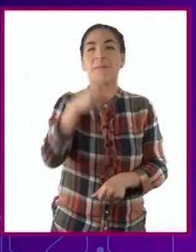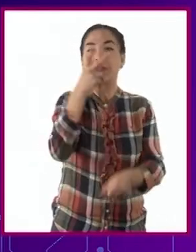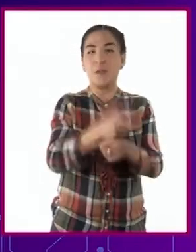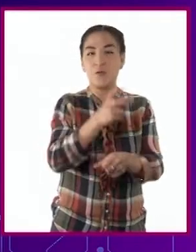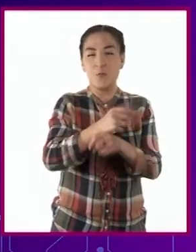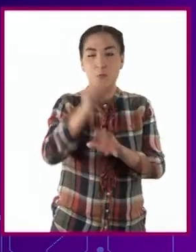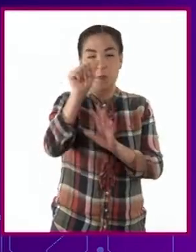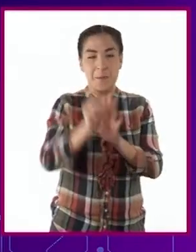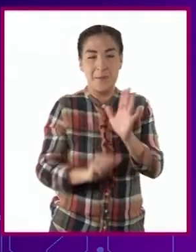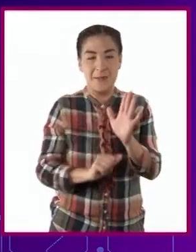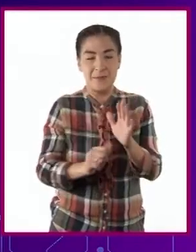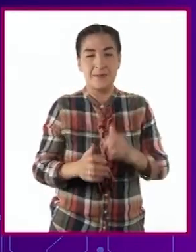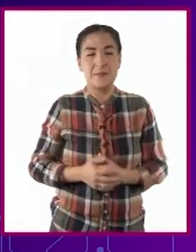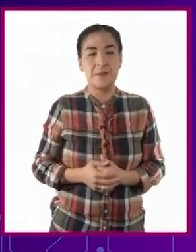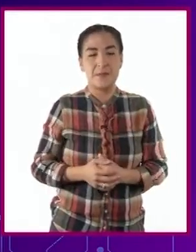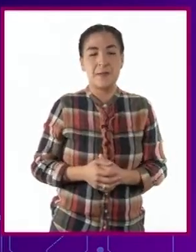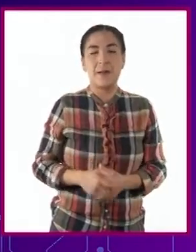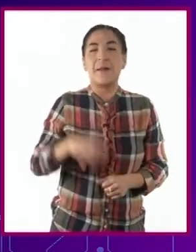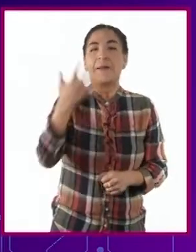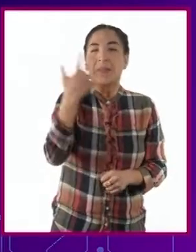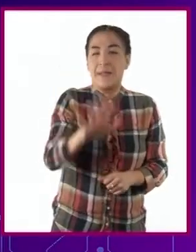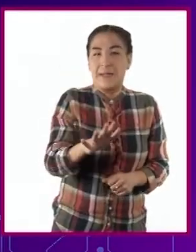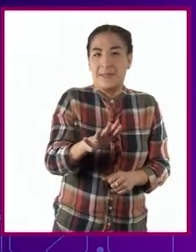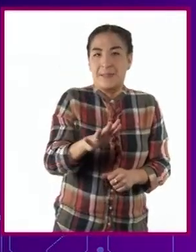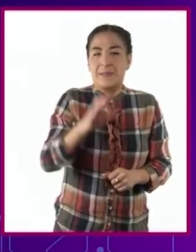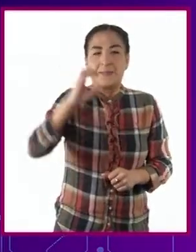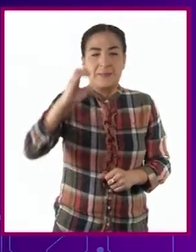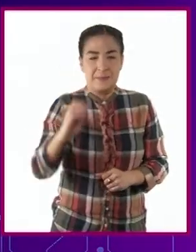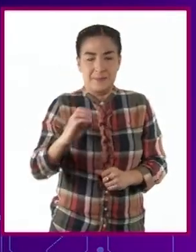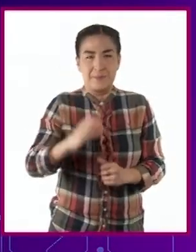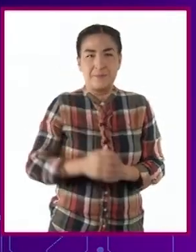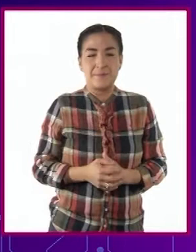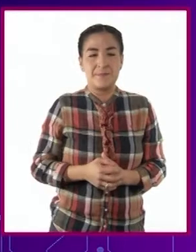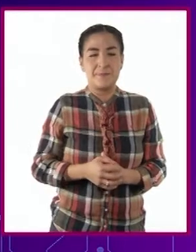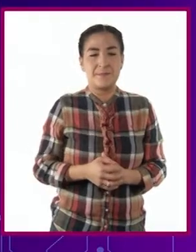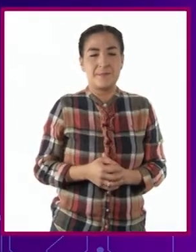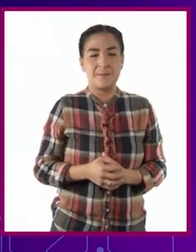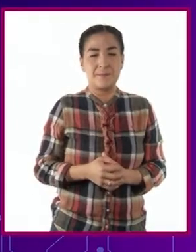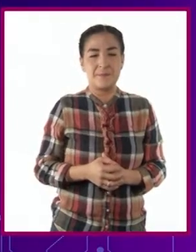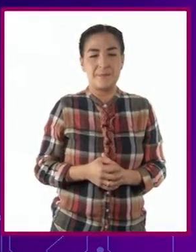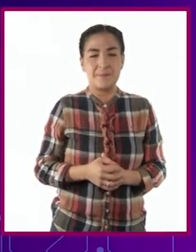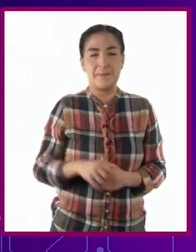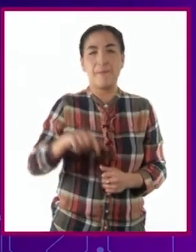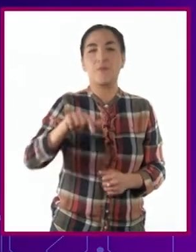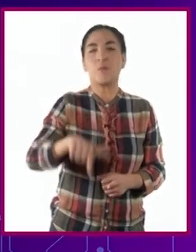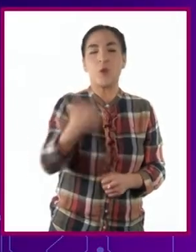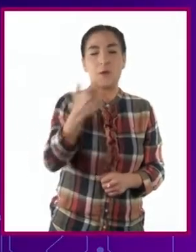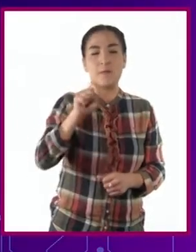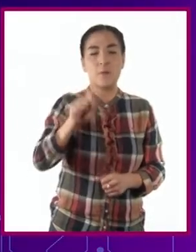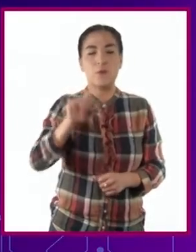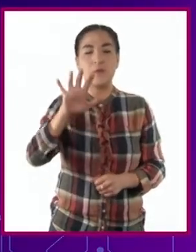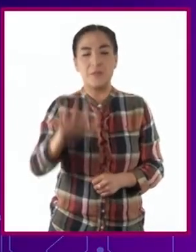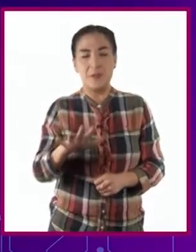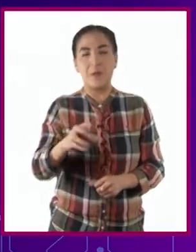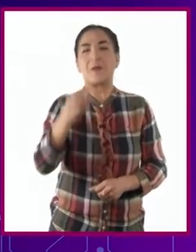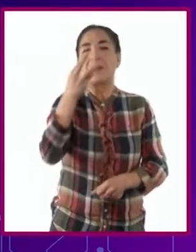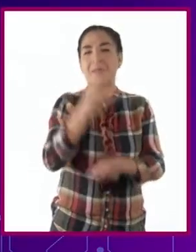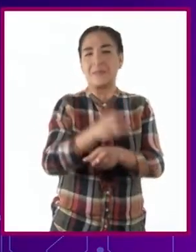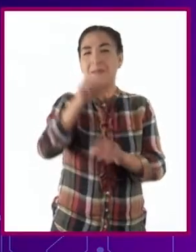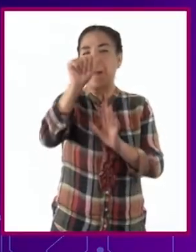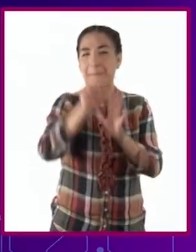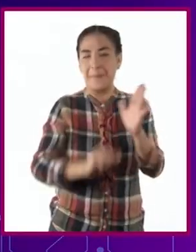la temperatura promedio fue de 10 grados Celsius. 12.5 grados Celsius corresponde al tercer